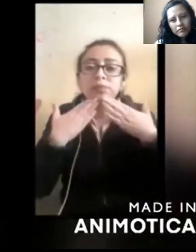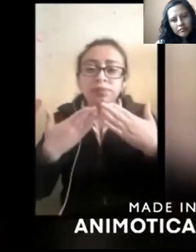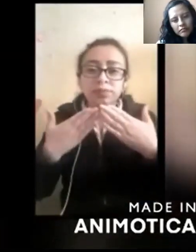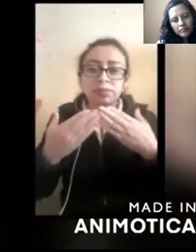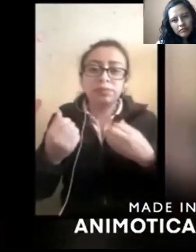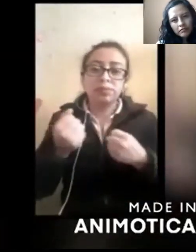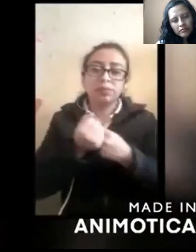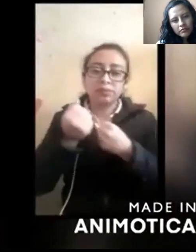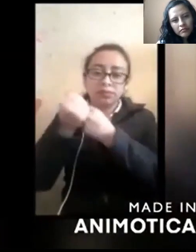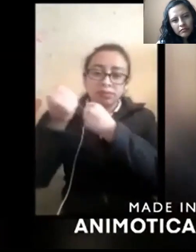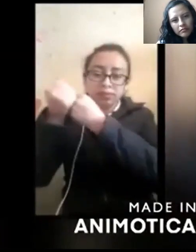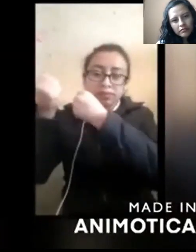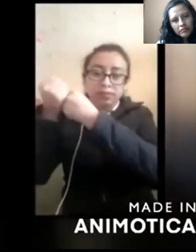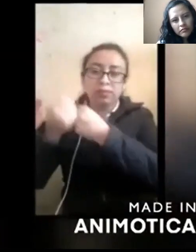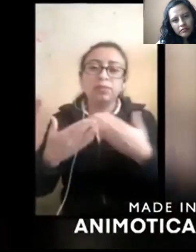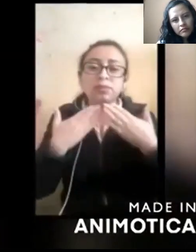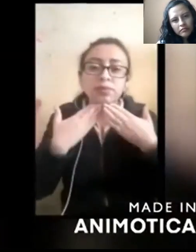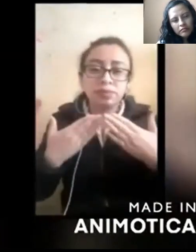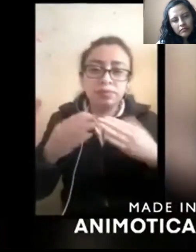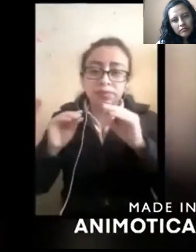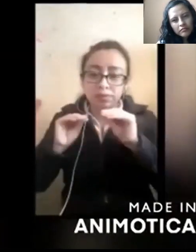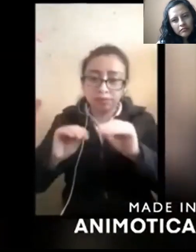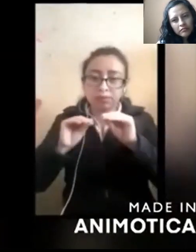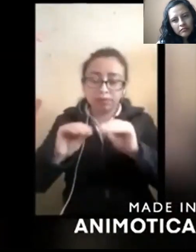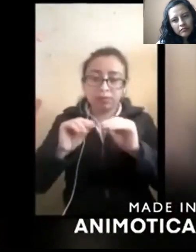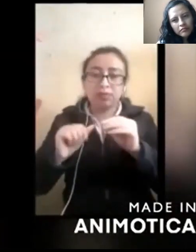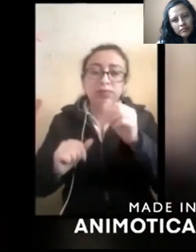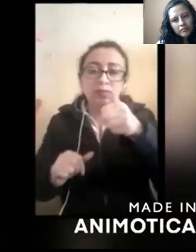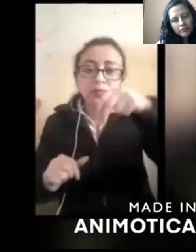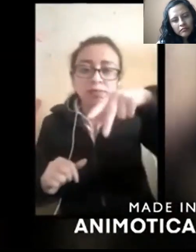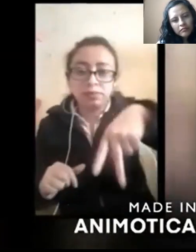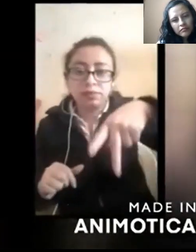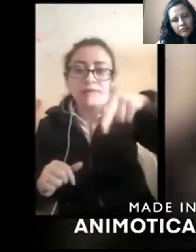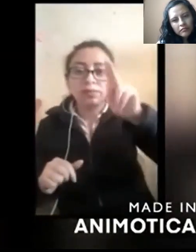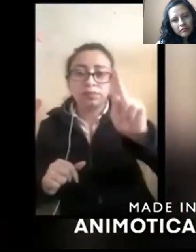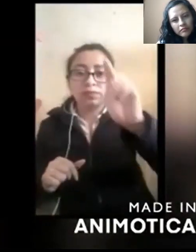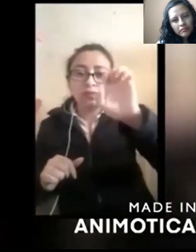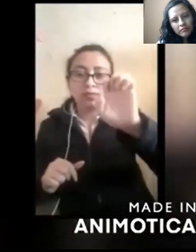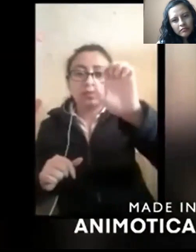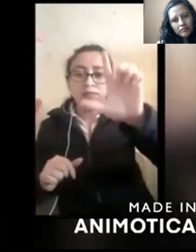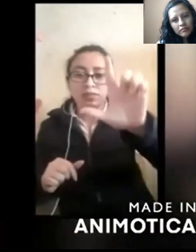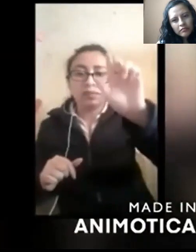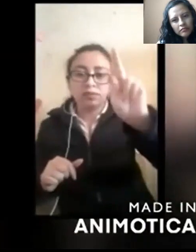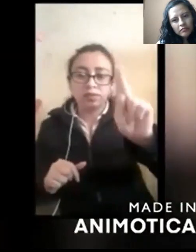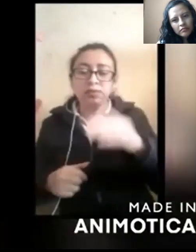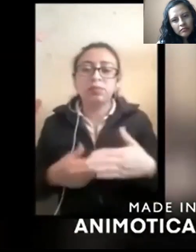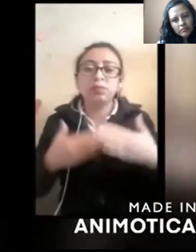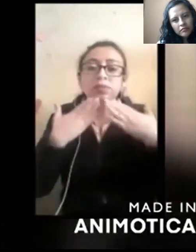Fabiola, gracias por tu apoyo, gracias por enseñar a Ángel,